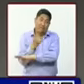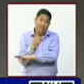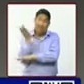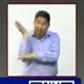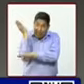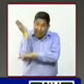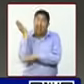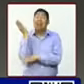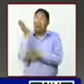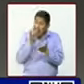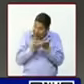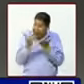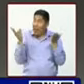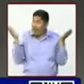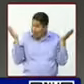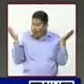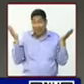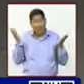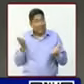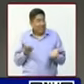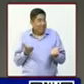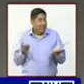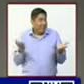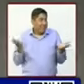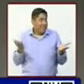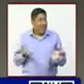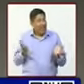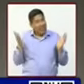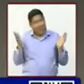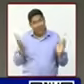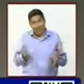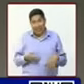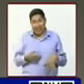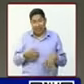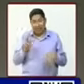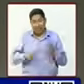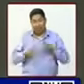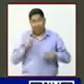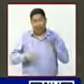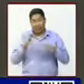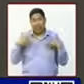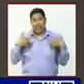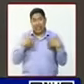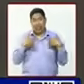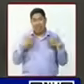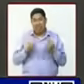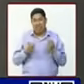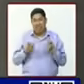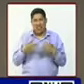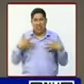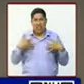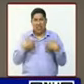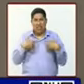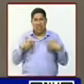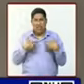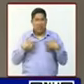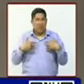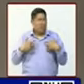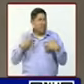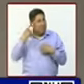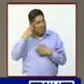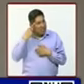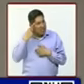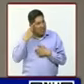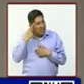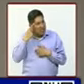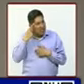de las troncales de nuestro país. Un evidente caso de maltrato animal, no es la manera de llevar a estos animalitos. Para eso imaginamos